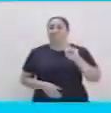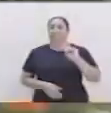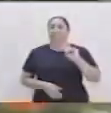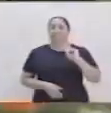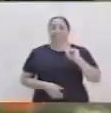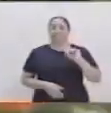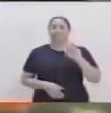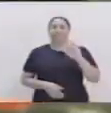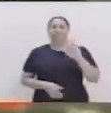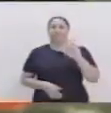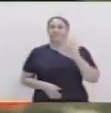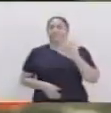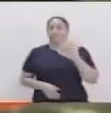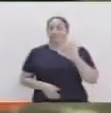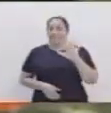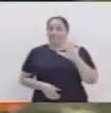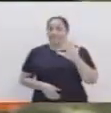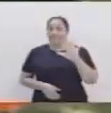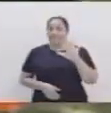4,